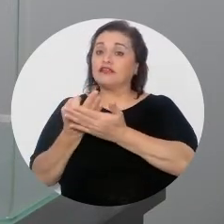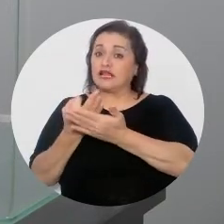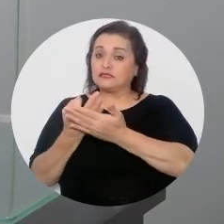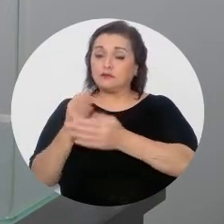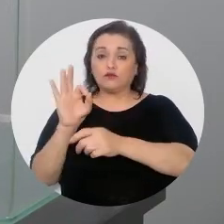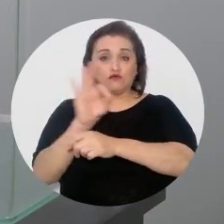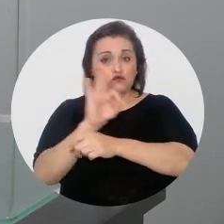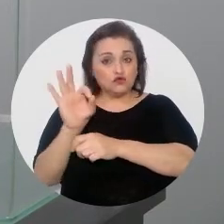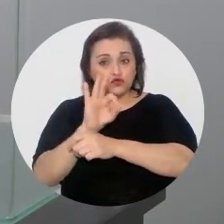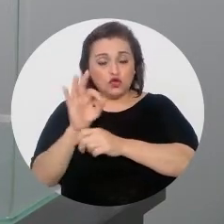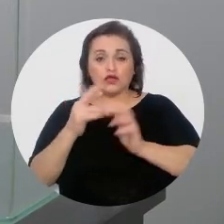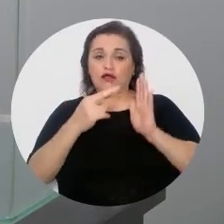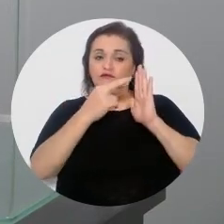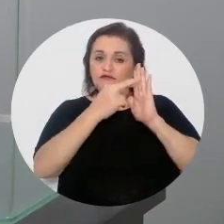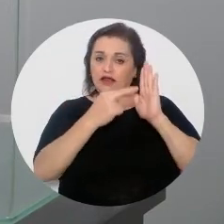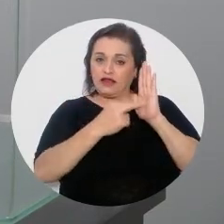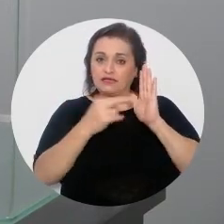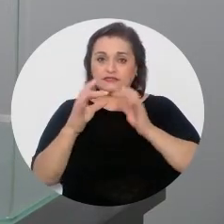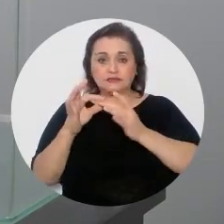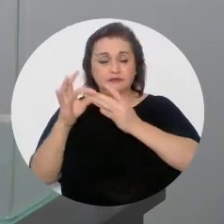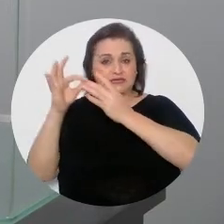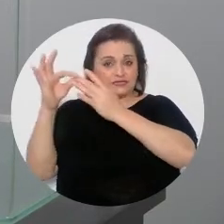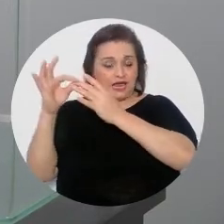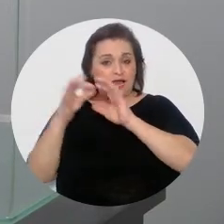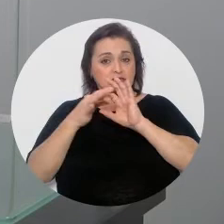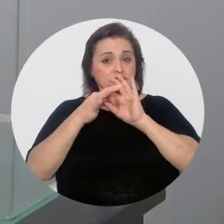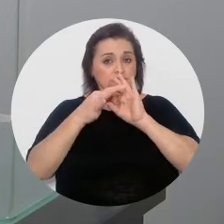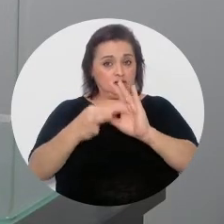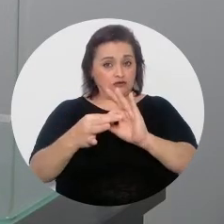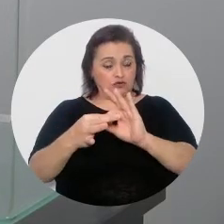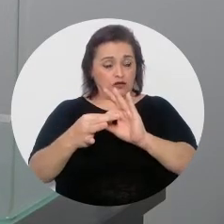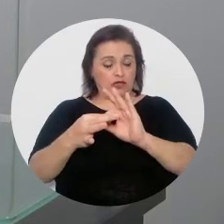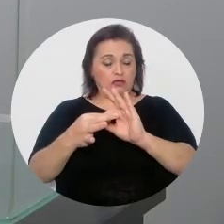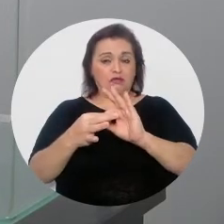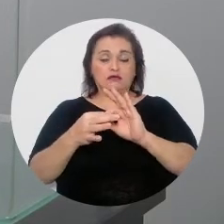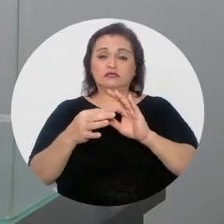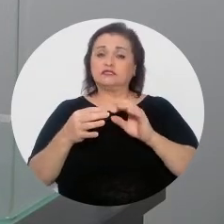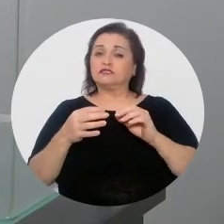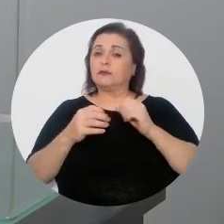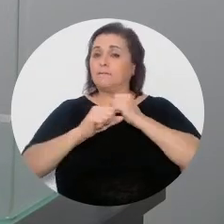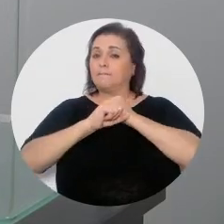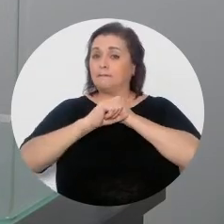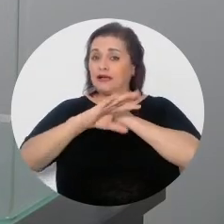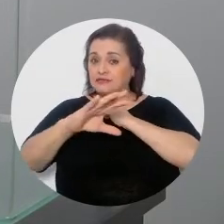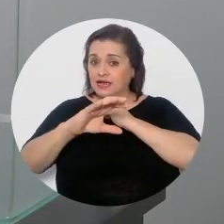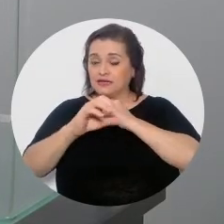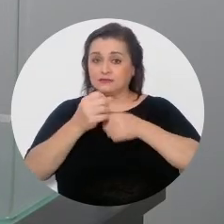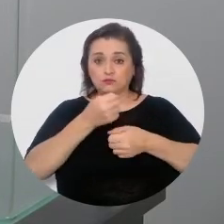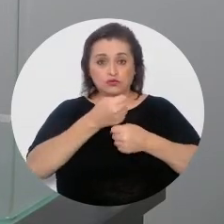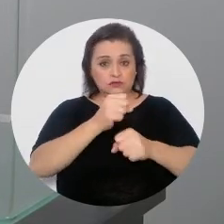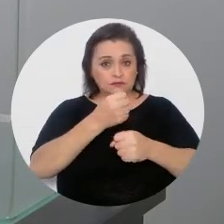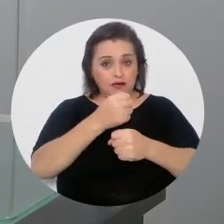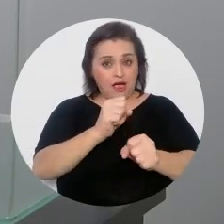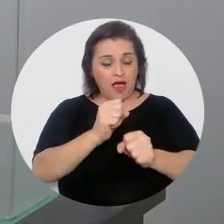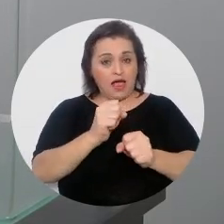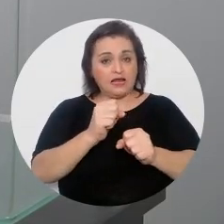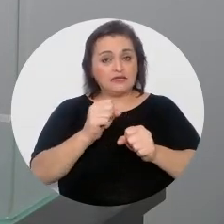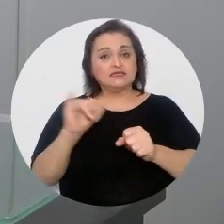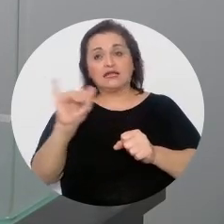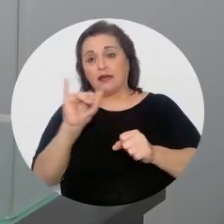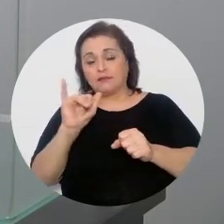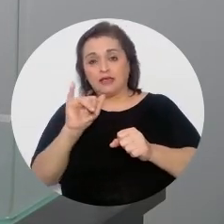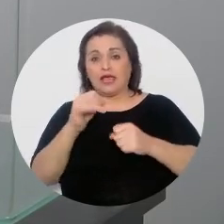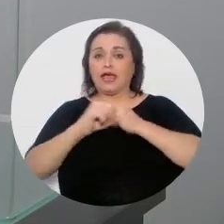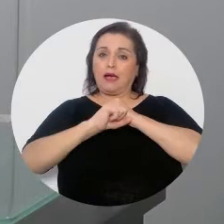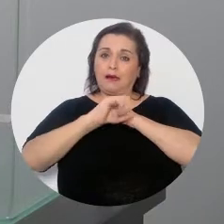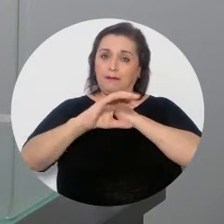financiamiento funciona, reglas especiales para lo que tiene que ver en campañas municipales